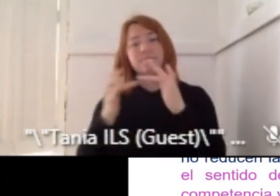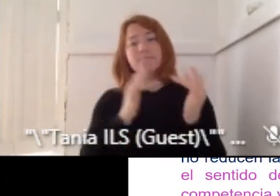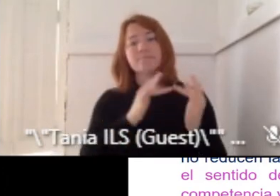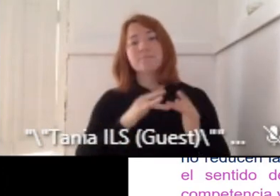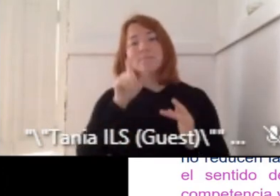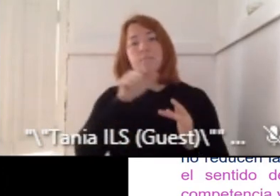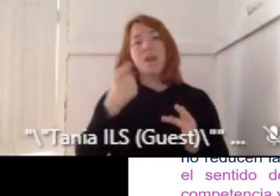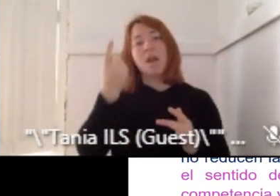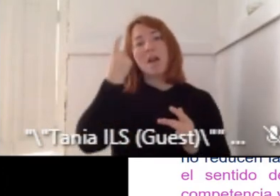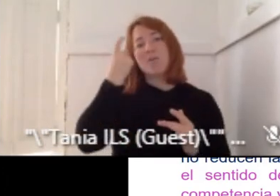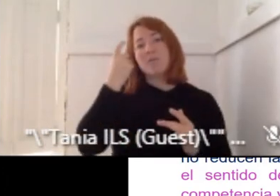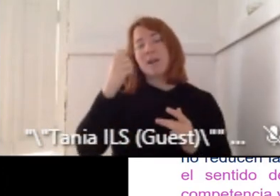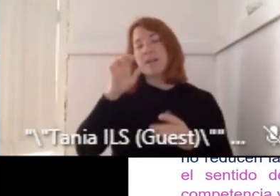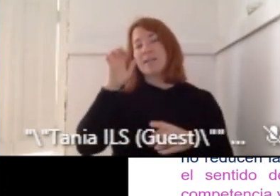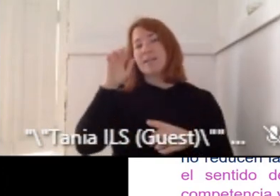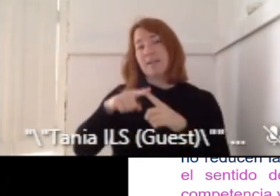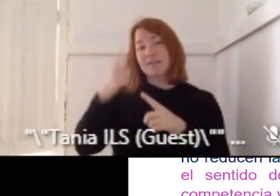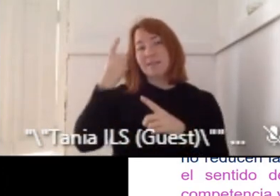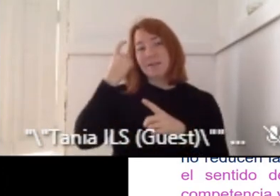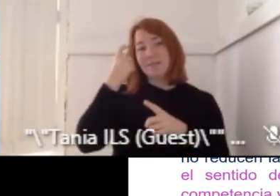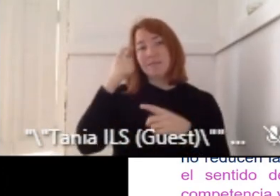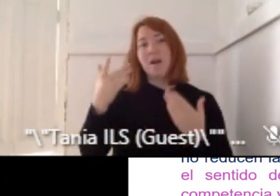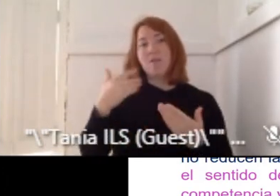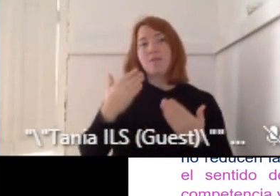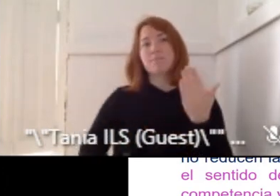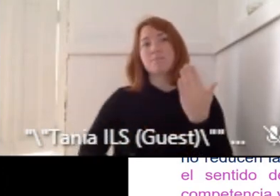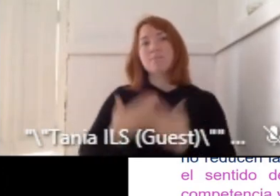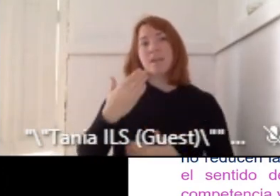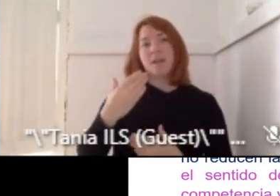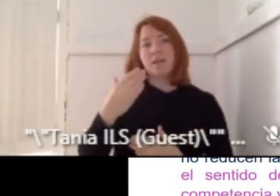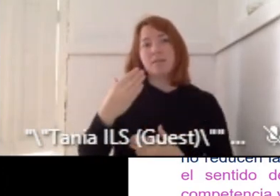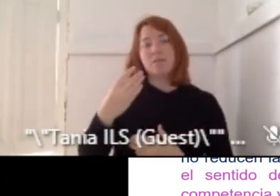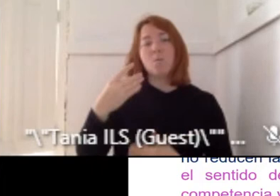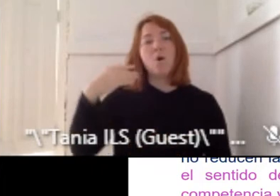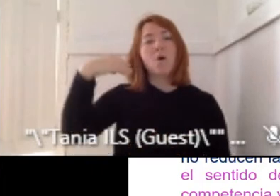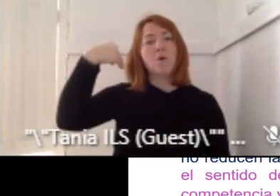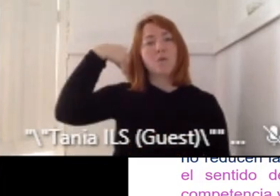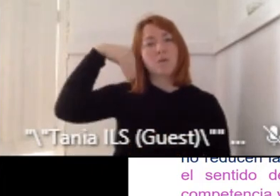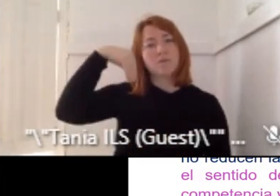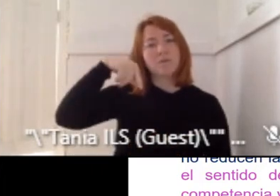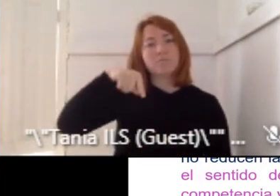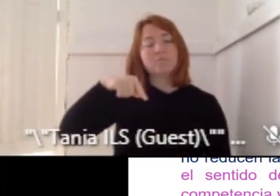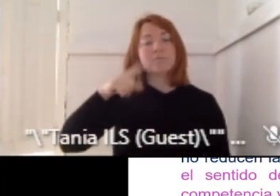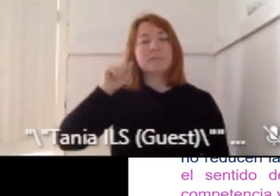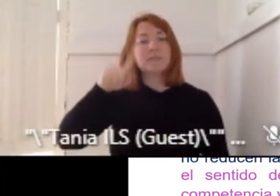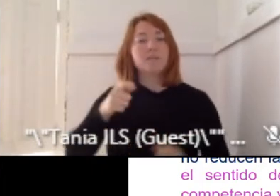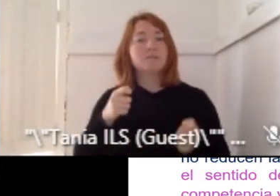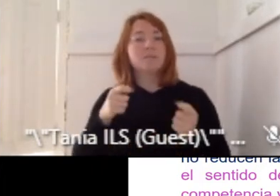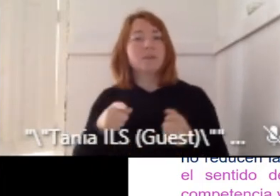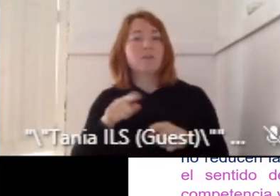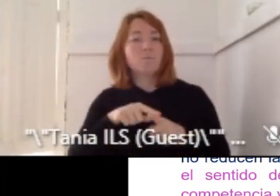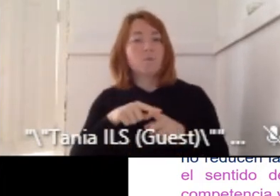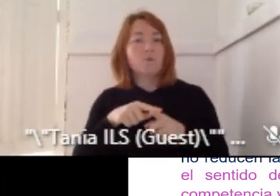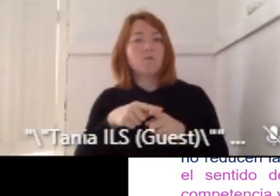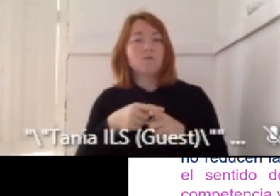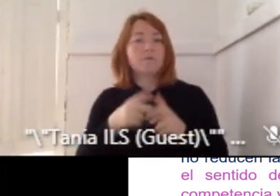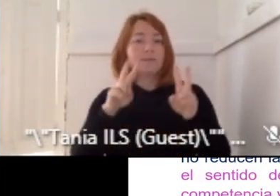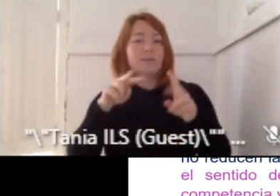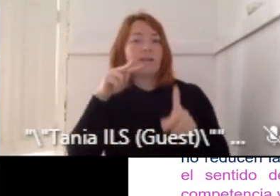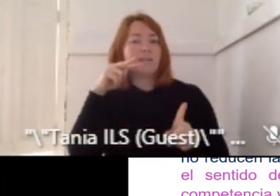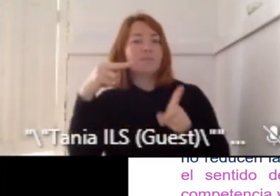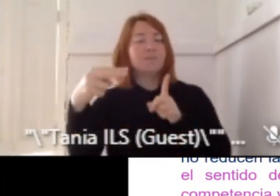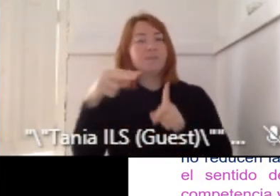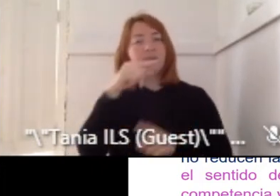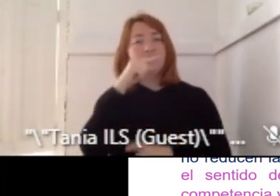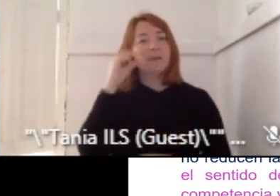años con alumnas que van a empezar un doctorado y también se les da unas nociones de perspectiva de género, problemas que se